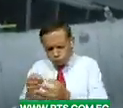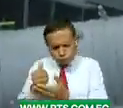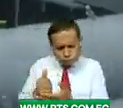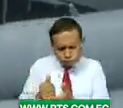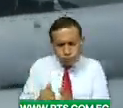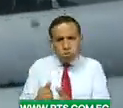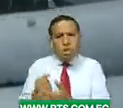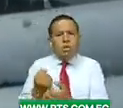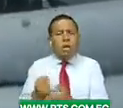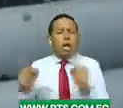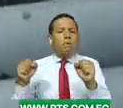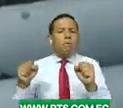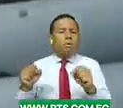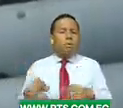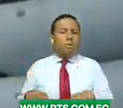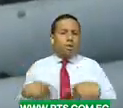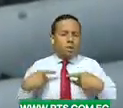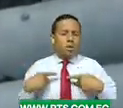compañeros.